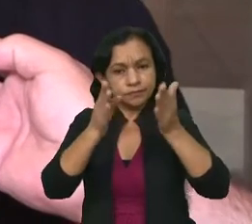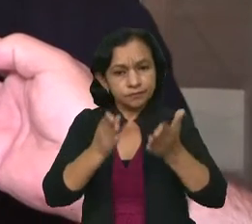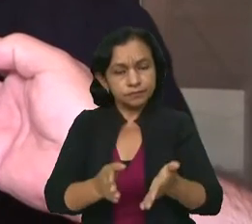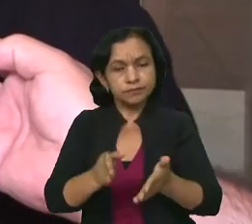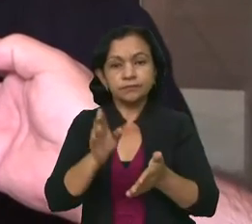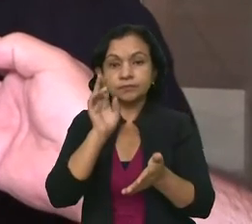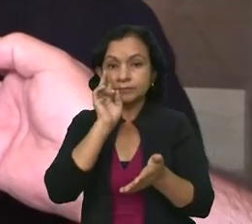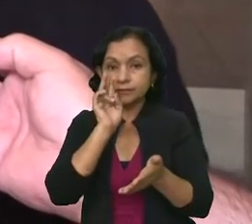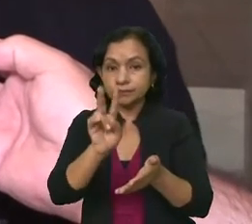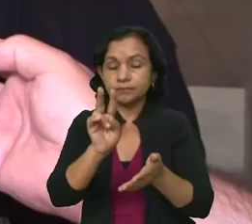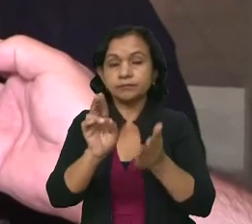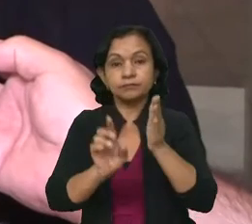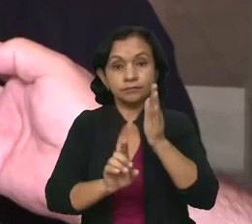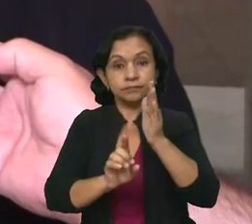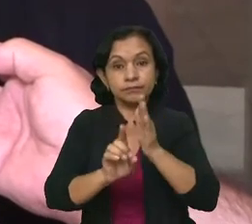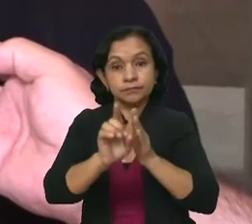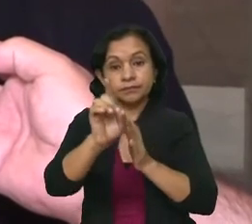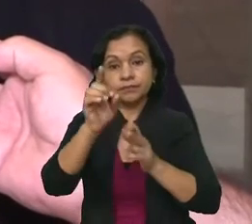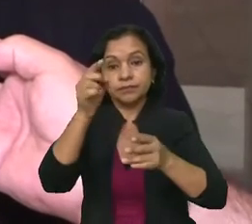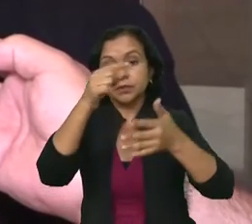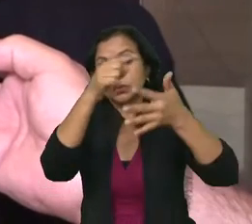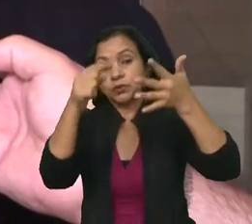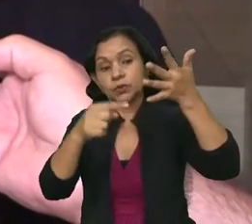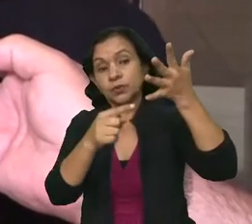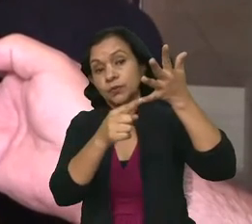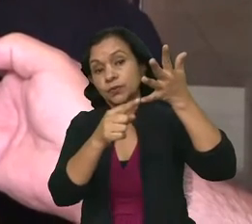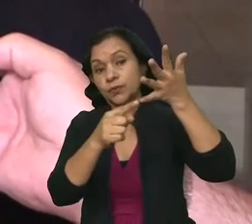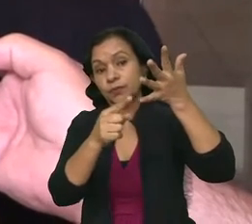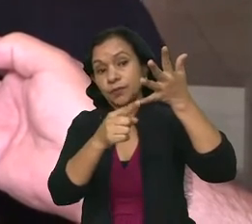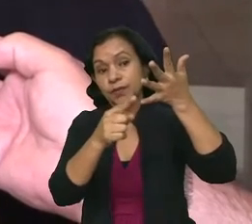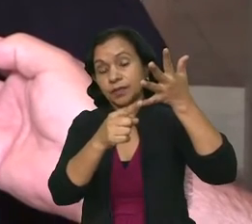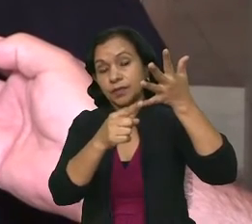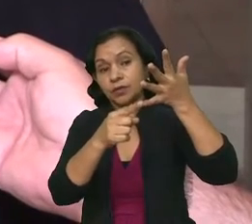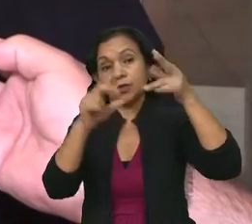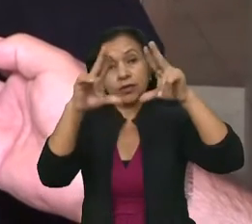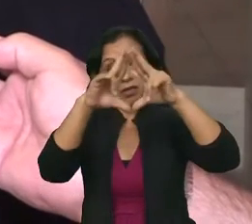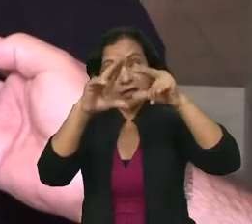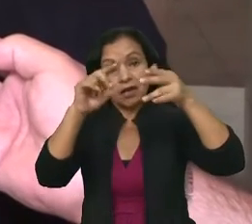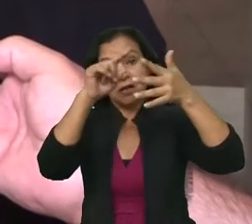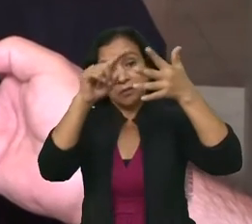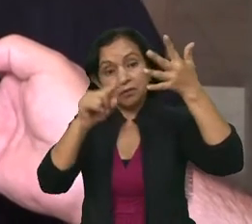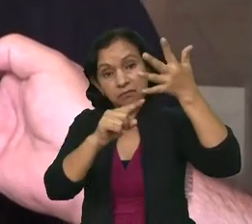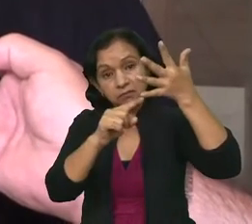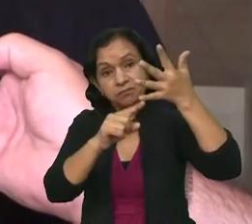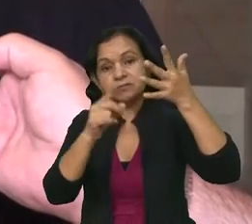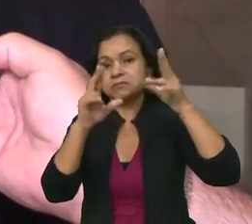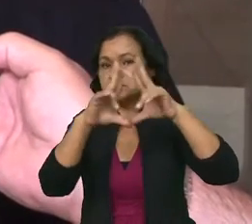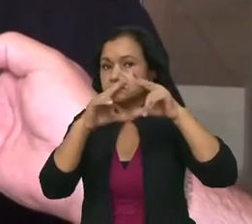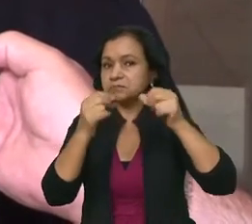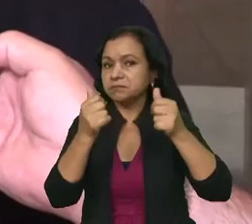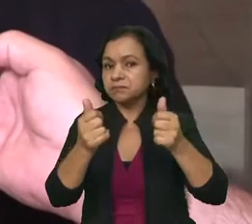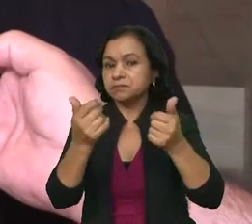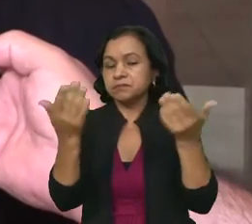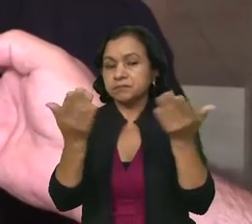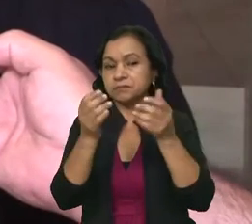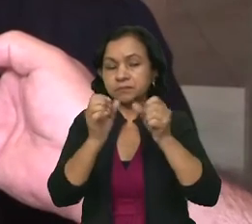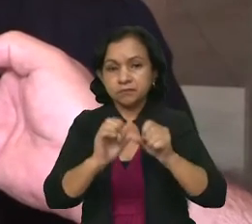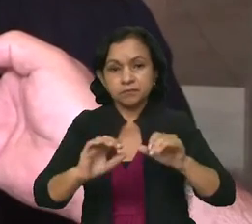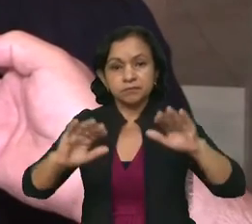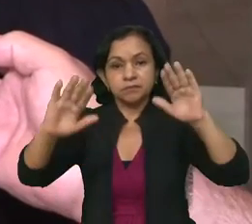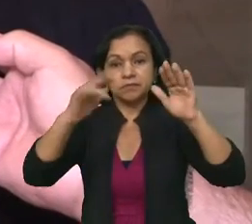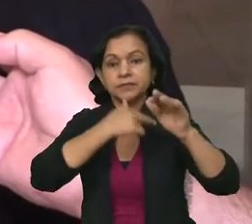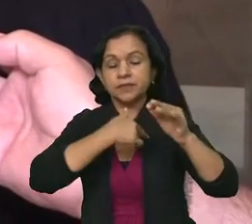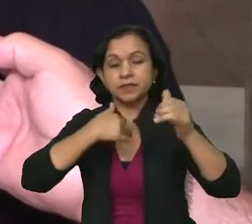ven, hemos avanzado, estamos en el quinto lugar, porque eso es lo que analizamos, que con relación a las convenciones se realiza